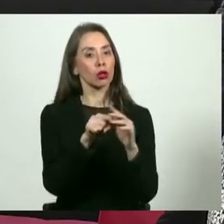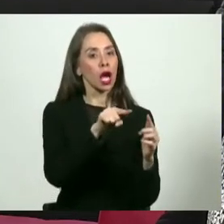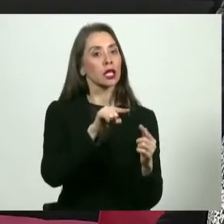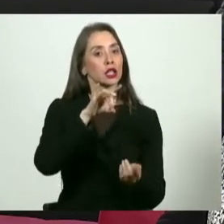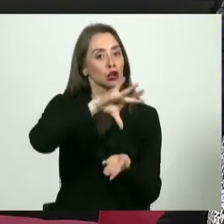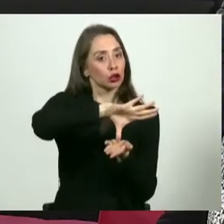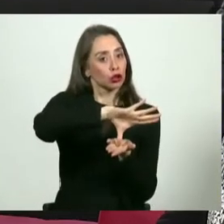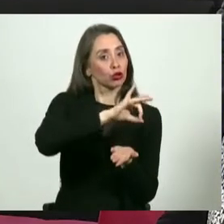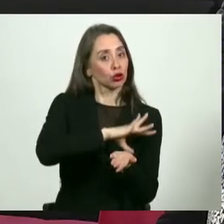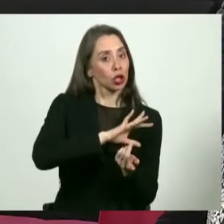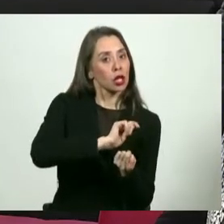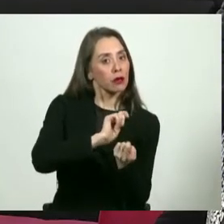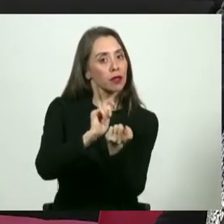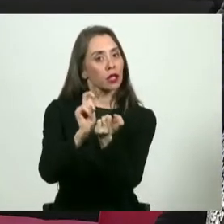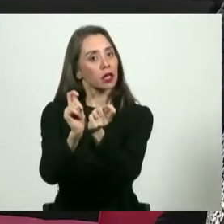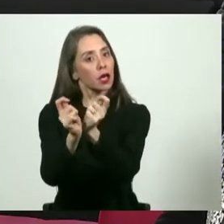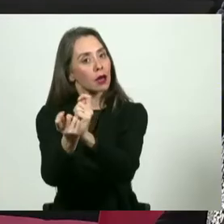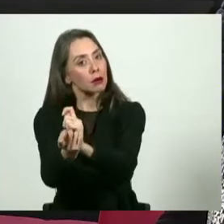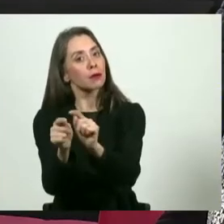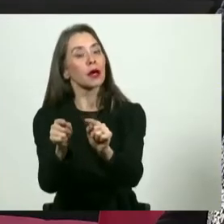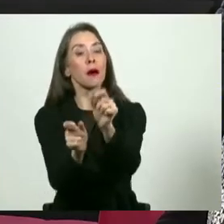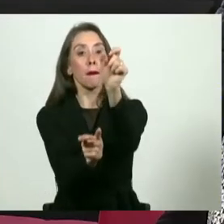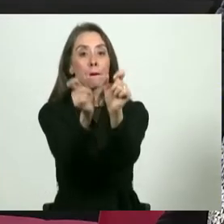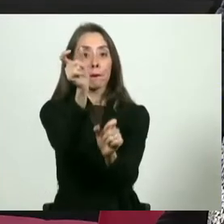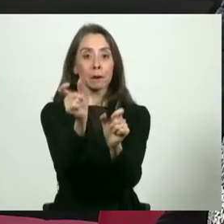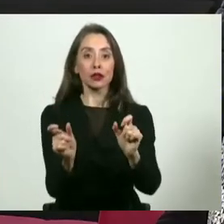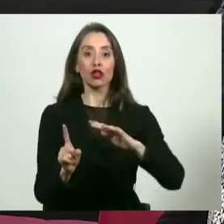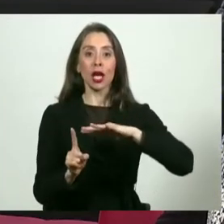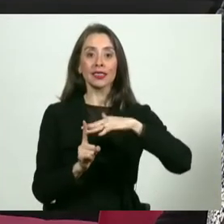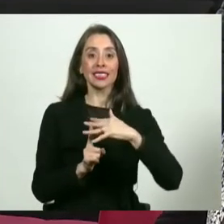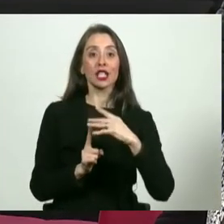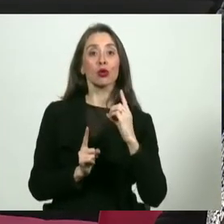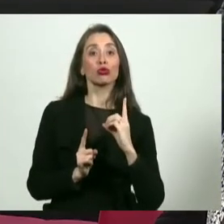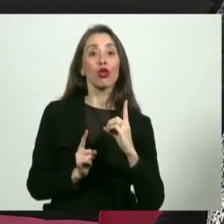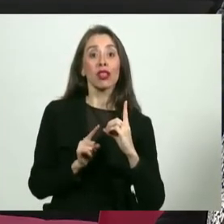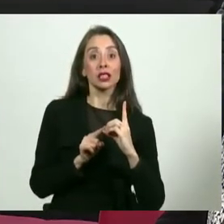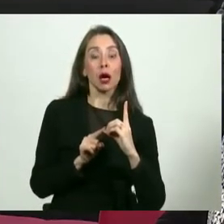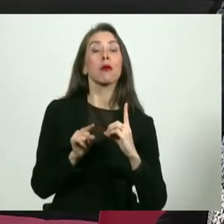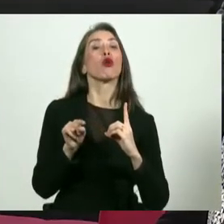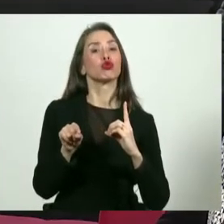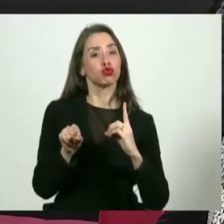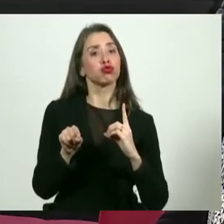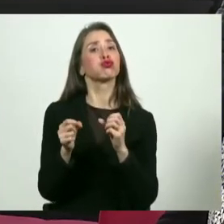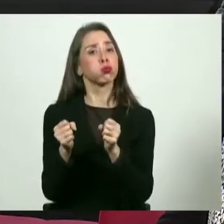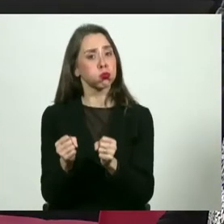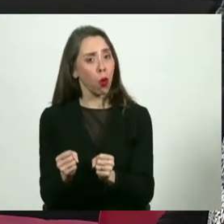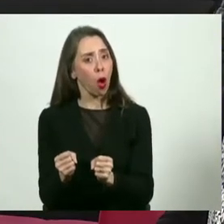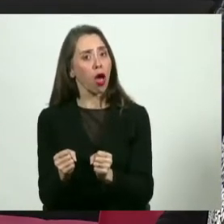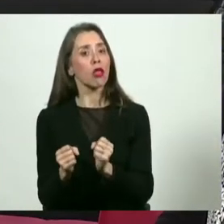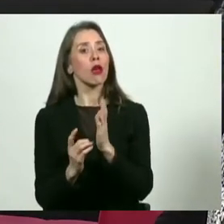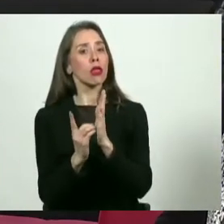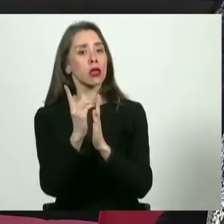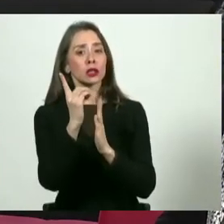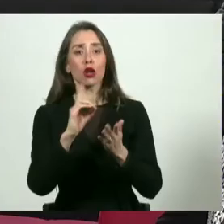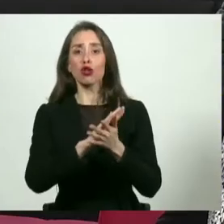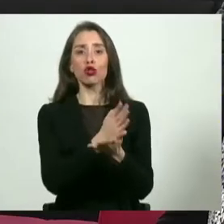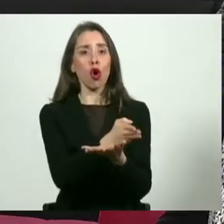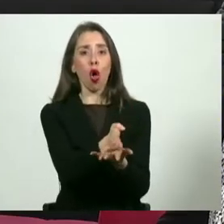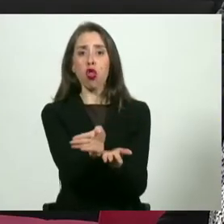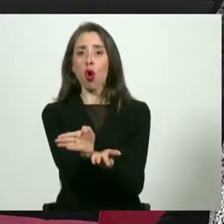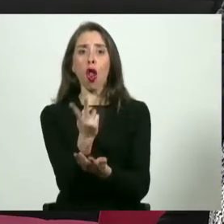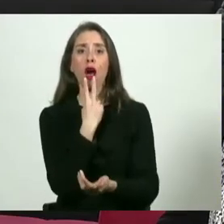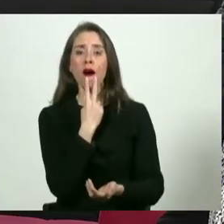como país, ¿eh? Nosotros tenemos que entender que las personas que están en situación de discapacidad tienen efectivamente la posibilidad de desarrollarse en prácticamente todos los ámbitos de